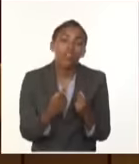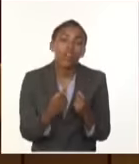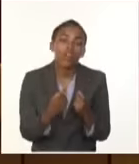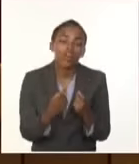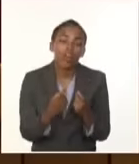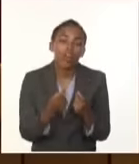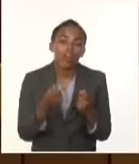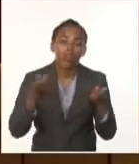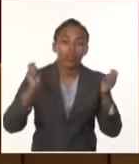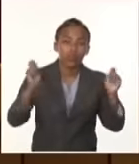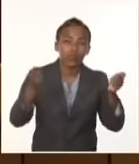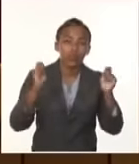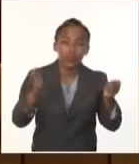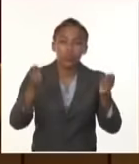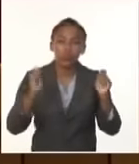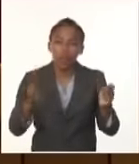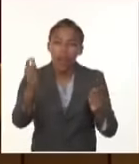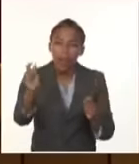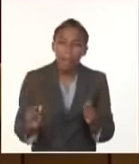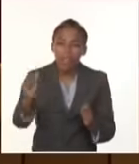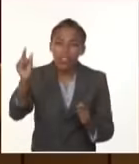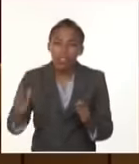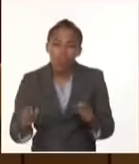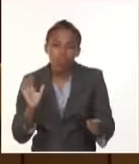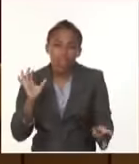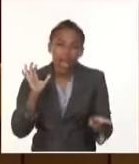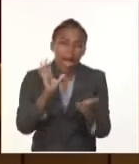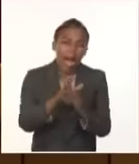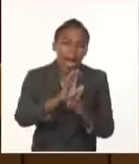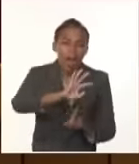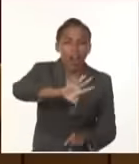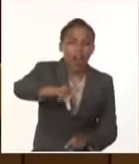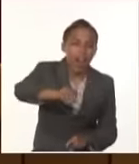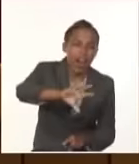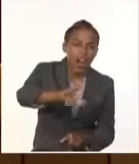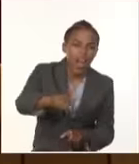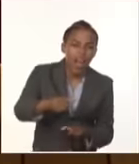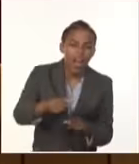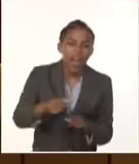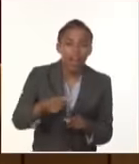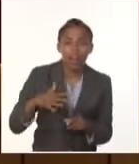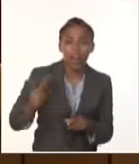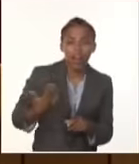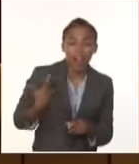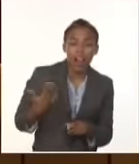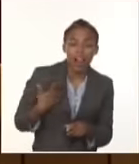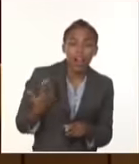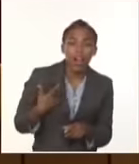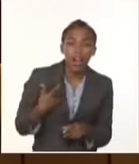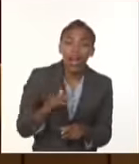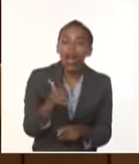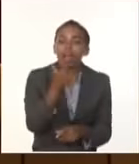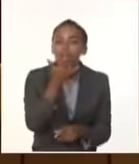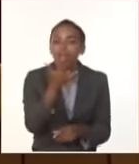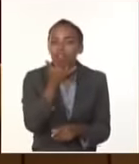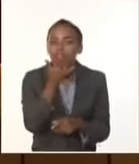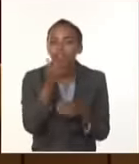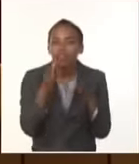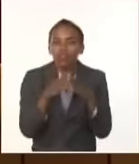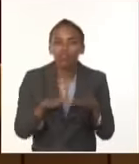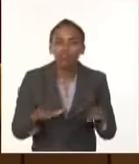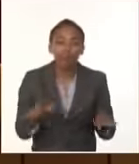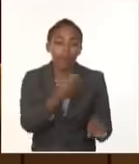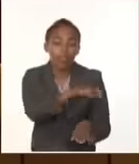manifestaciones de indisciplina, violencia social, adicciones y vandalismo que atentan contra la tranquilidad ciudadana, entre